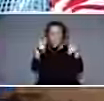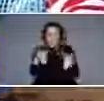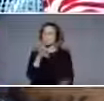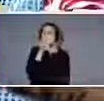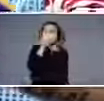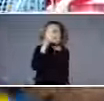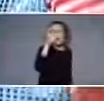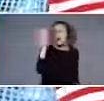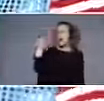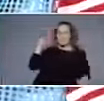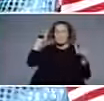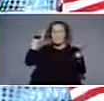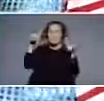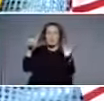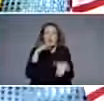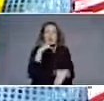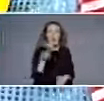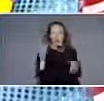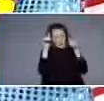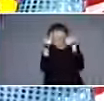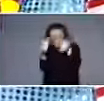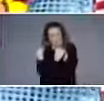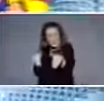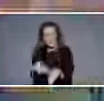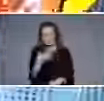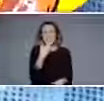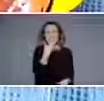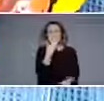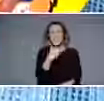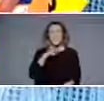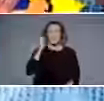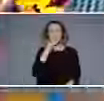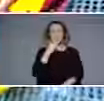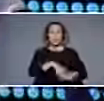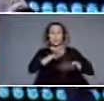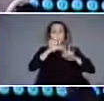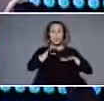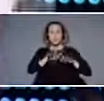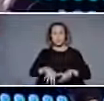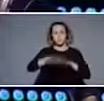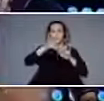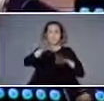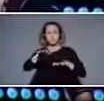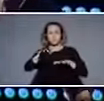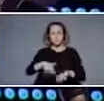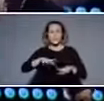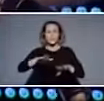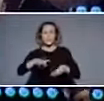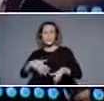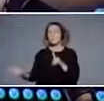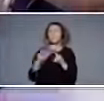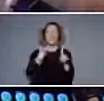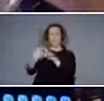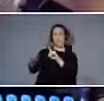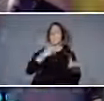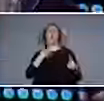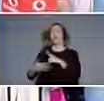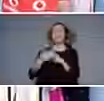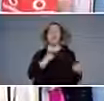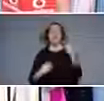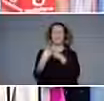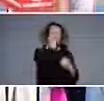Que han dejado en ruinas, y si tú te manifiestas te darán una traquina